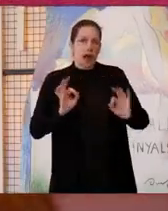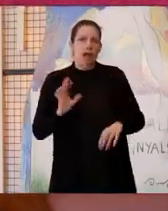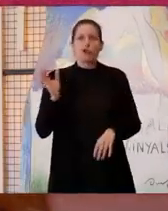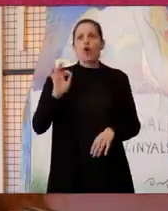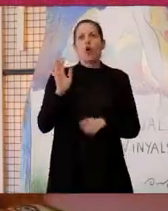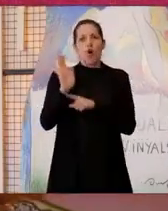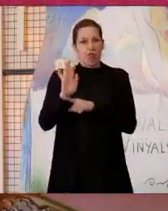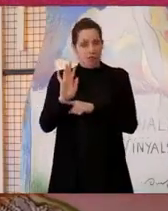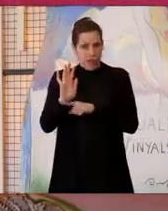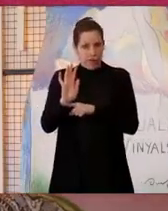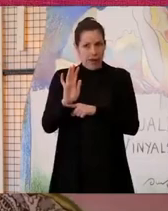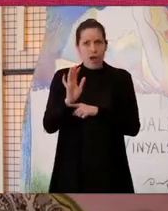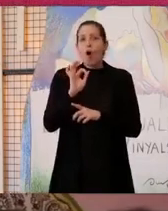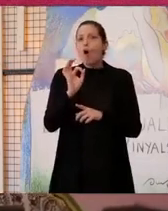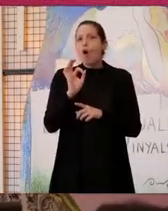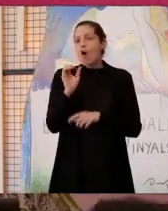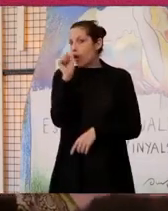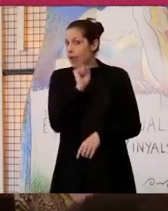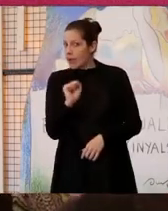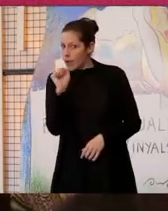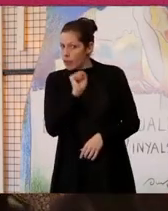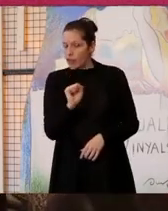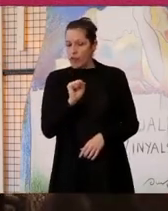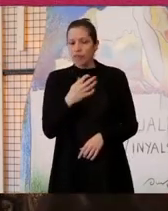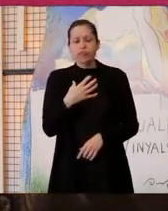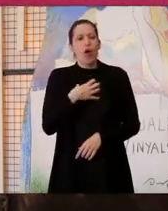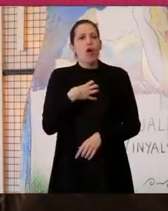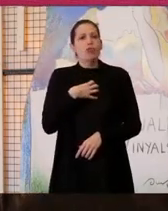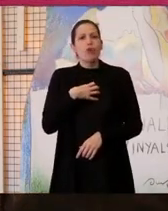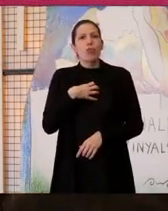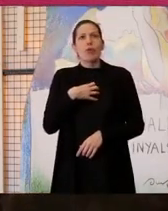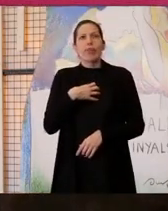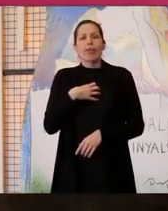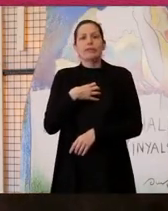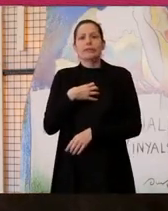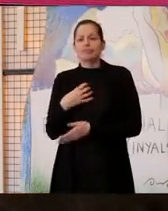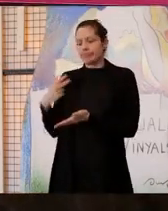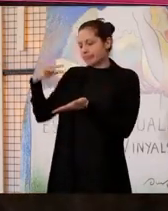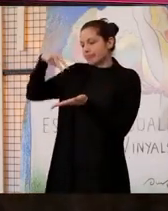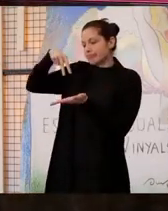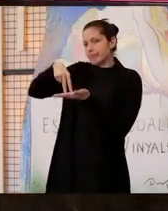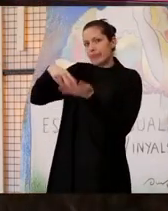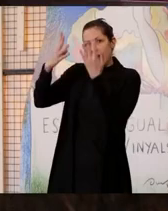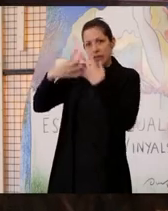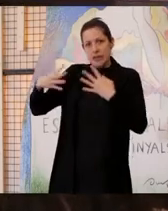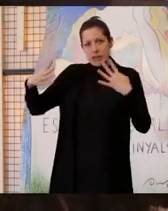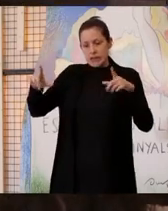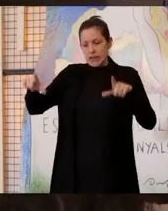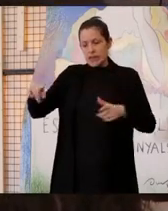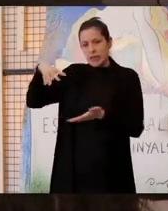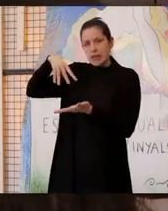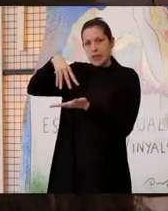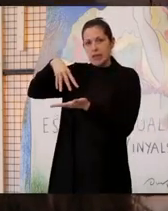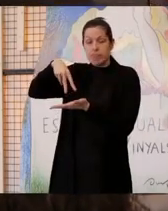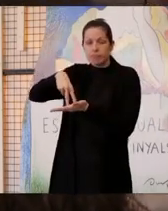y de la canción Tú no puedes subir un escenario subir el telón y que haya solo hombres eso pasaba en